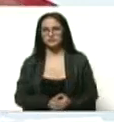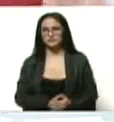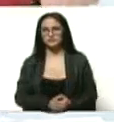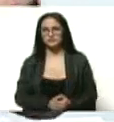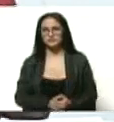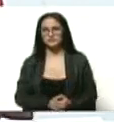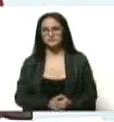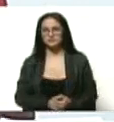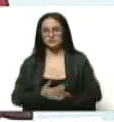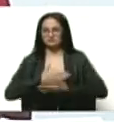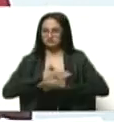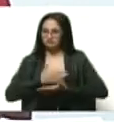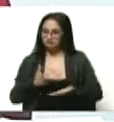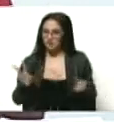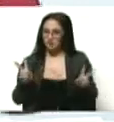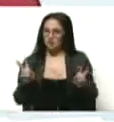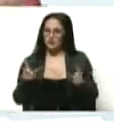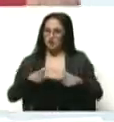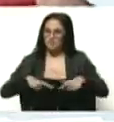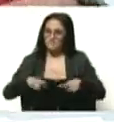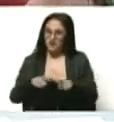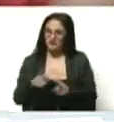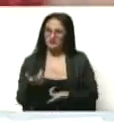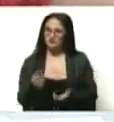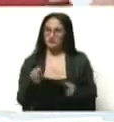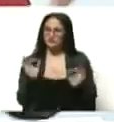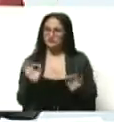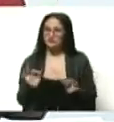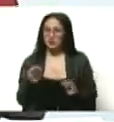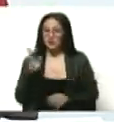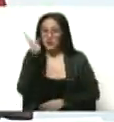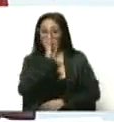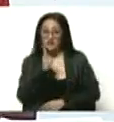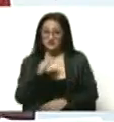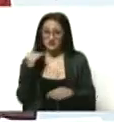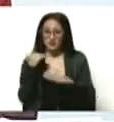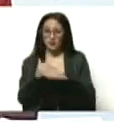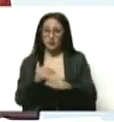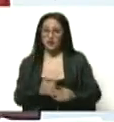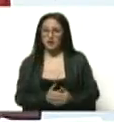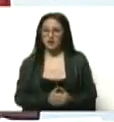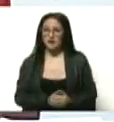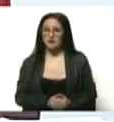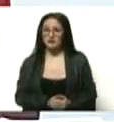Se abren nuevos espacios. Seguramente eso va a ocurrir en Brasil también.